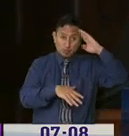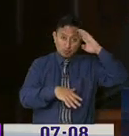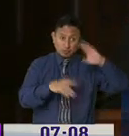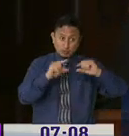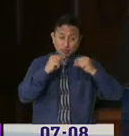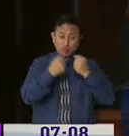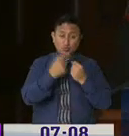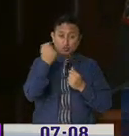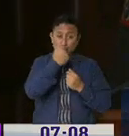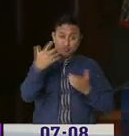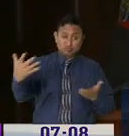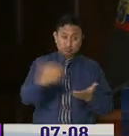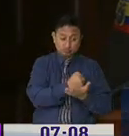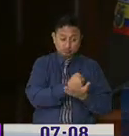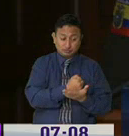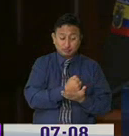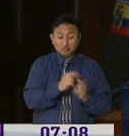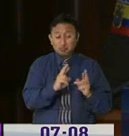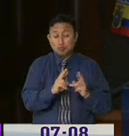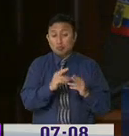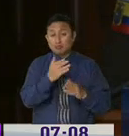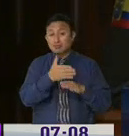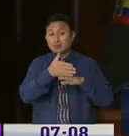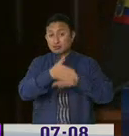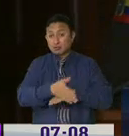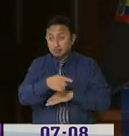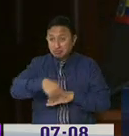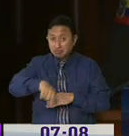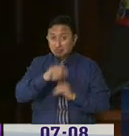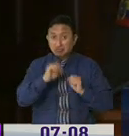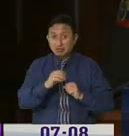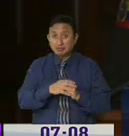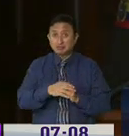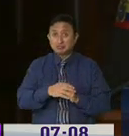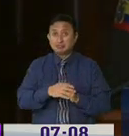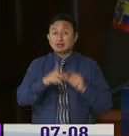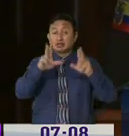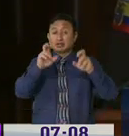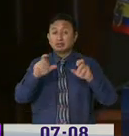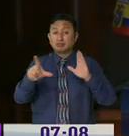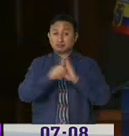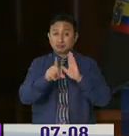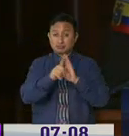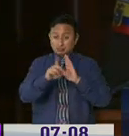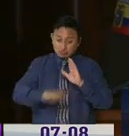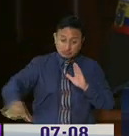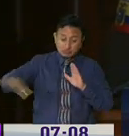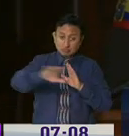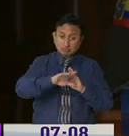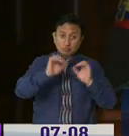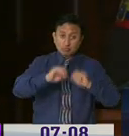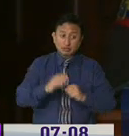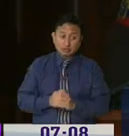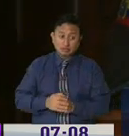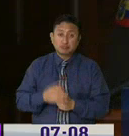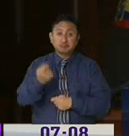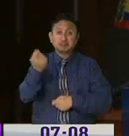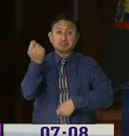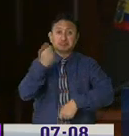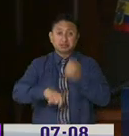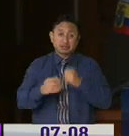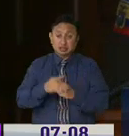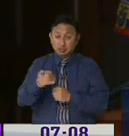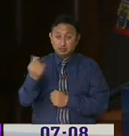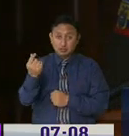en algún momento, buscando el argumento legal que se requiere, esos bienes puedan ser vendidos y todo ese dinero